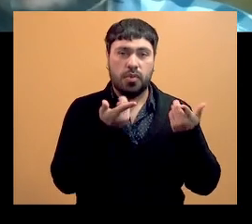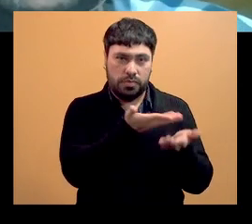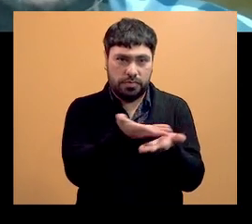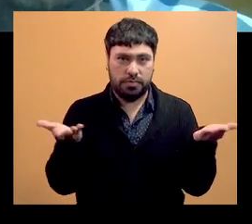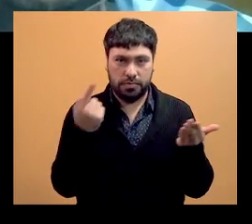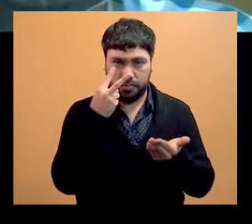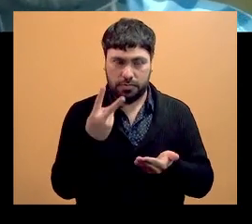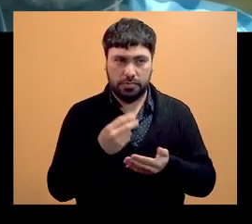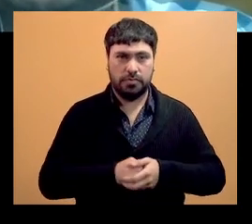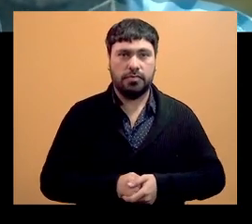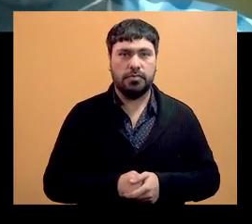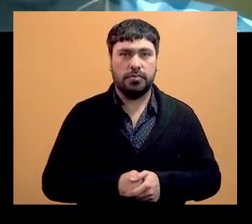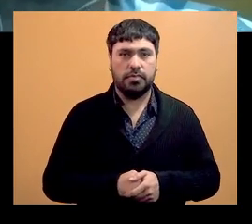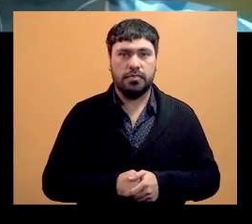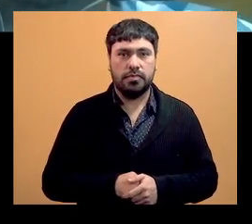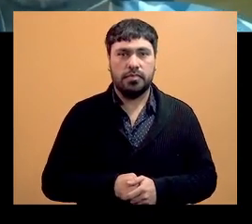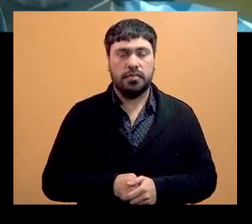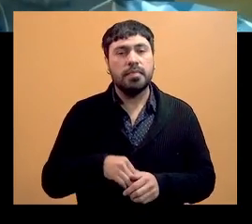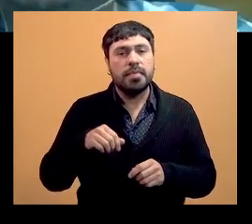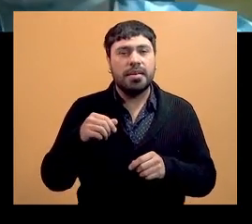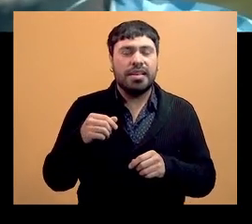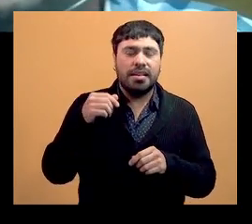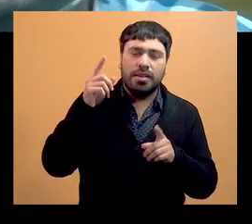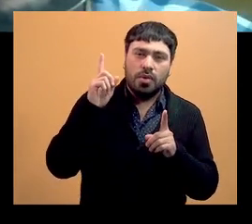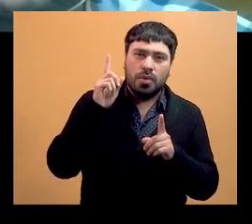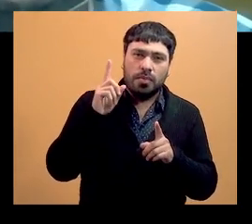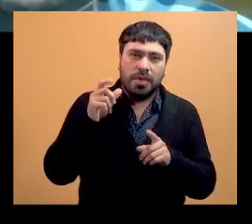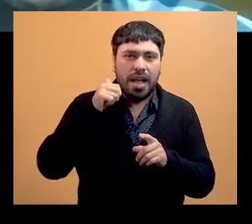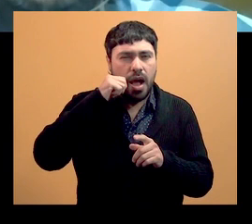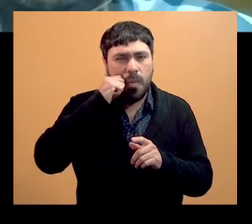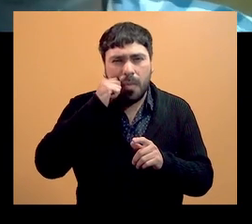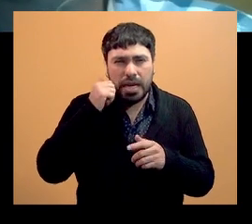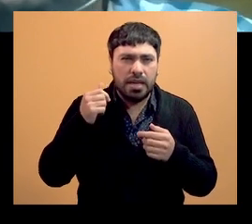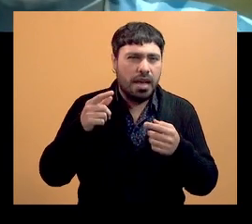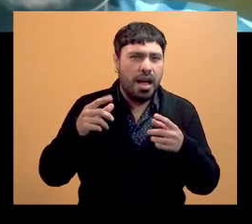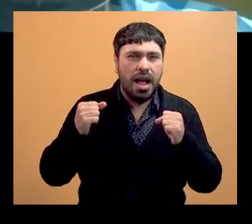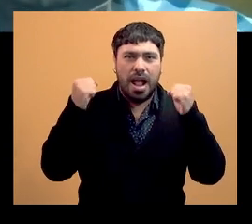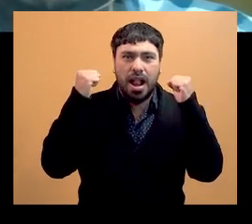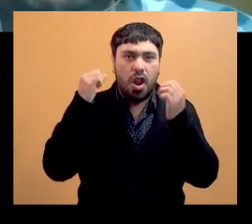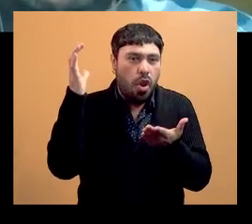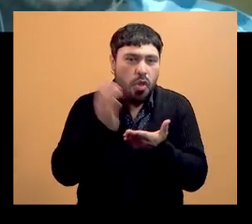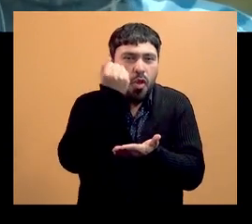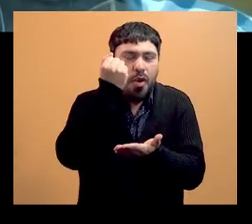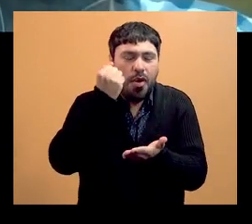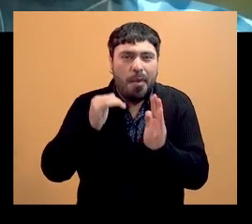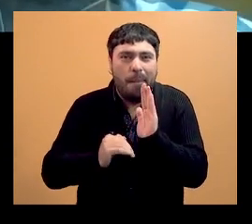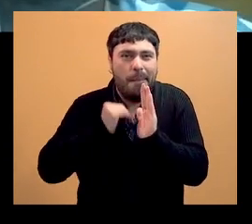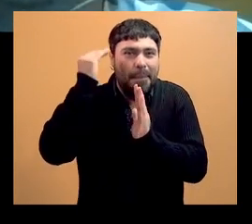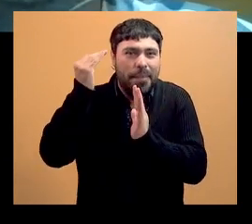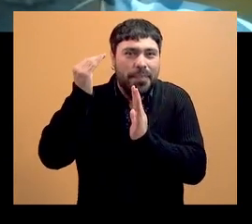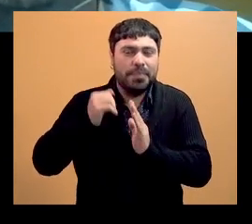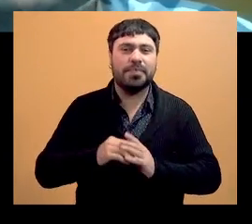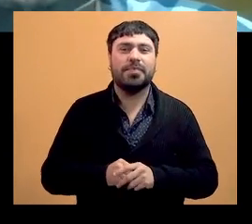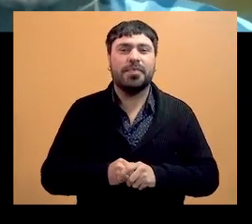y para mucha gente sin duda es uno de los mayores logros de la humanidad, de nuestra especie en toda su historia, el alunizaje en